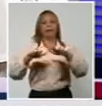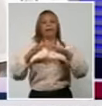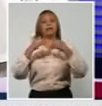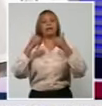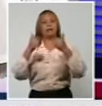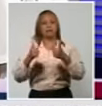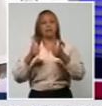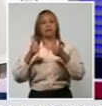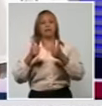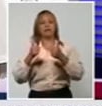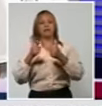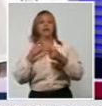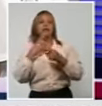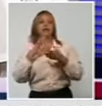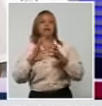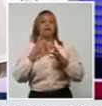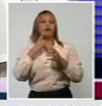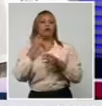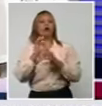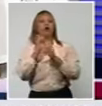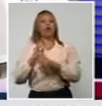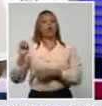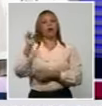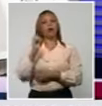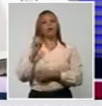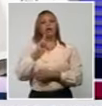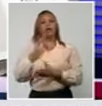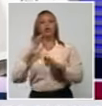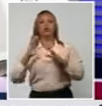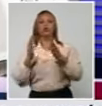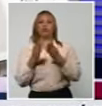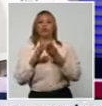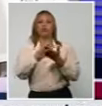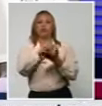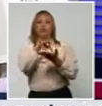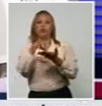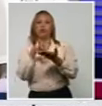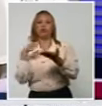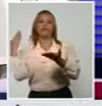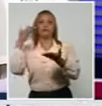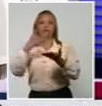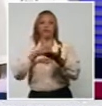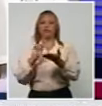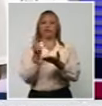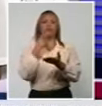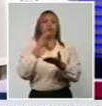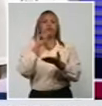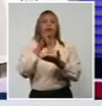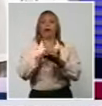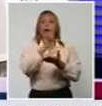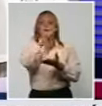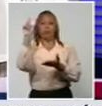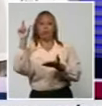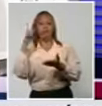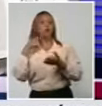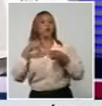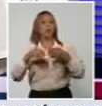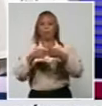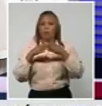vista logístico, desde el punto de vista organizativo, todos los puntos de entrada, no solamente los aeropuertos internacionales, también los puertos y las marinas.